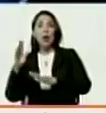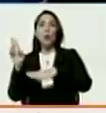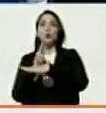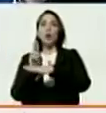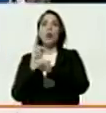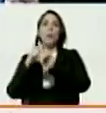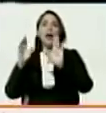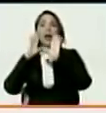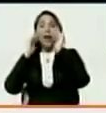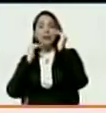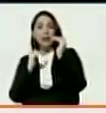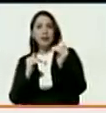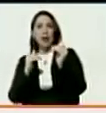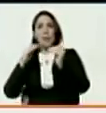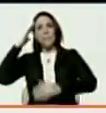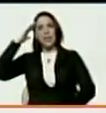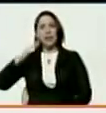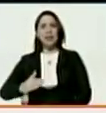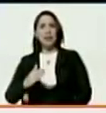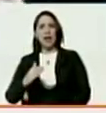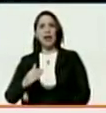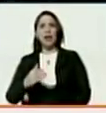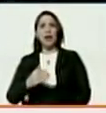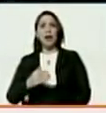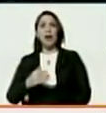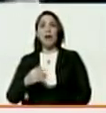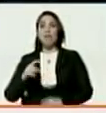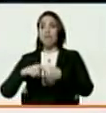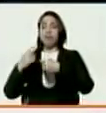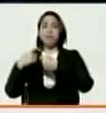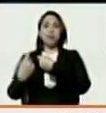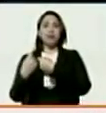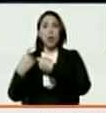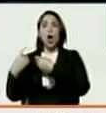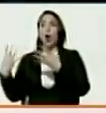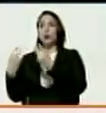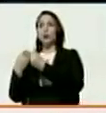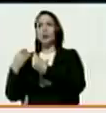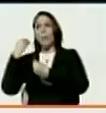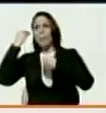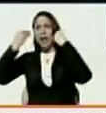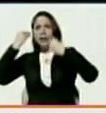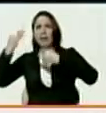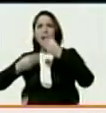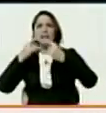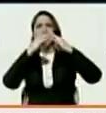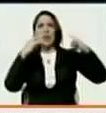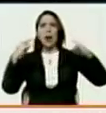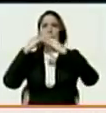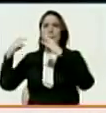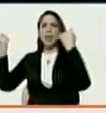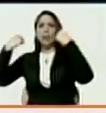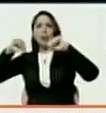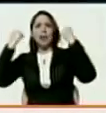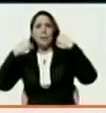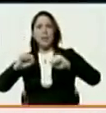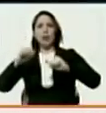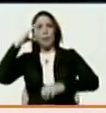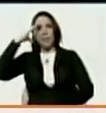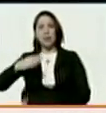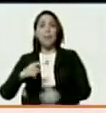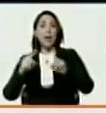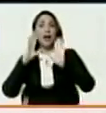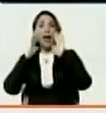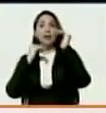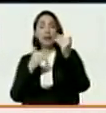para atender a los militares desertores, con los que planeaban establecer campamentos de entrenamiento paramilitar, para